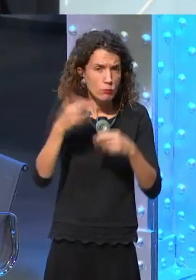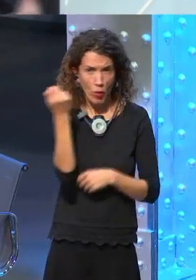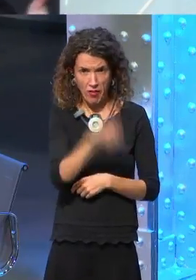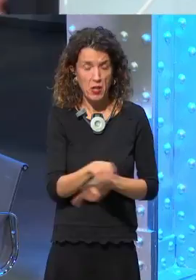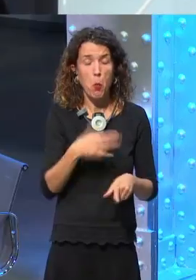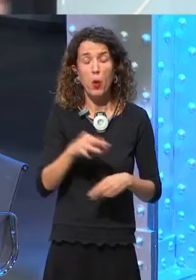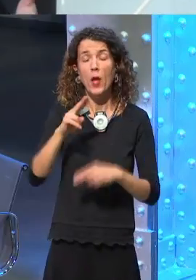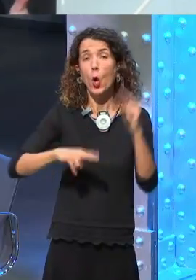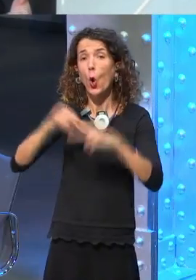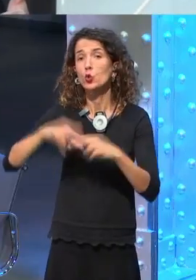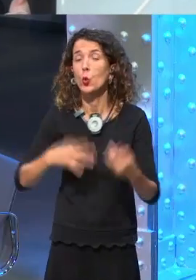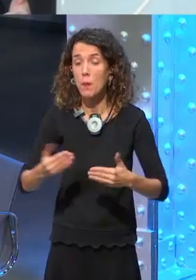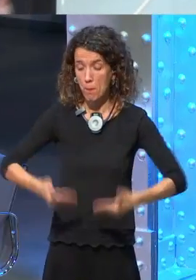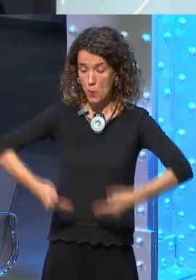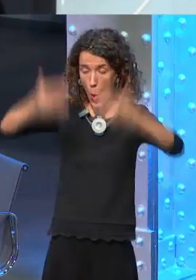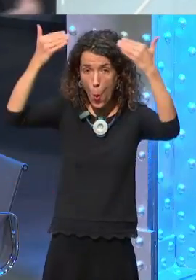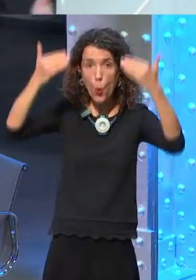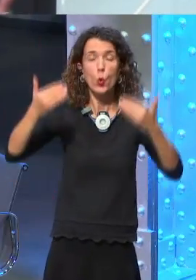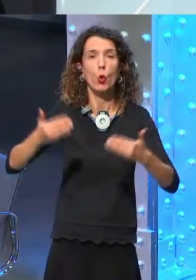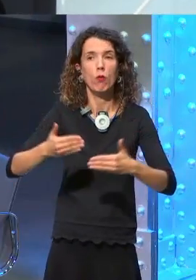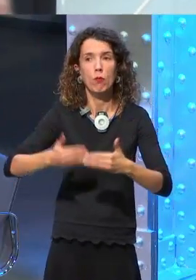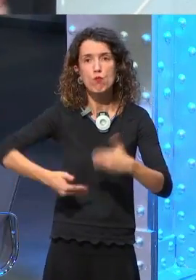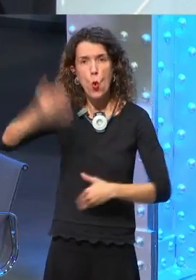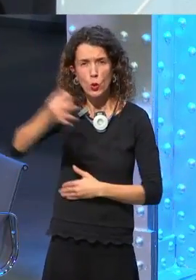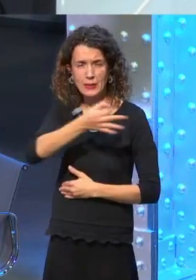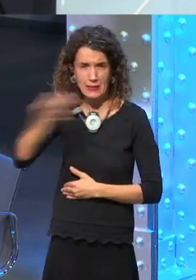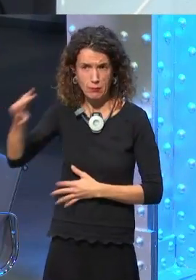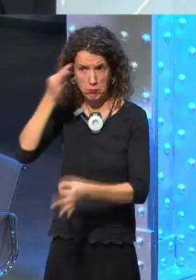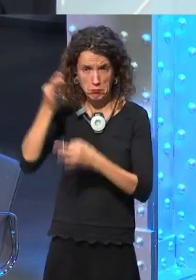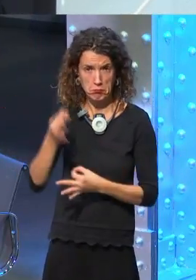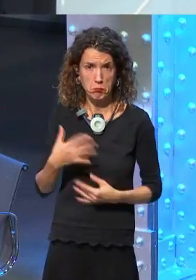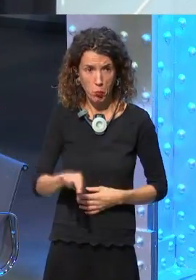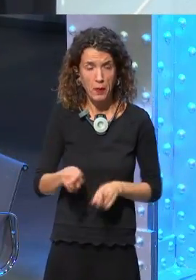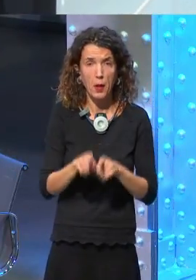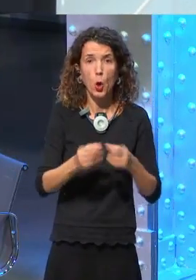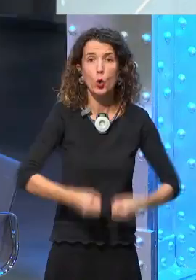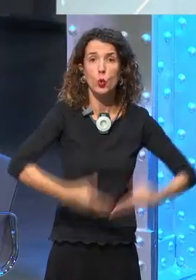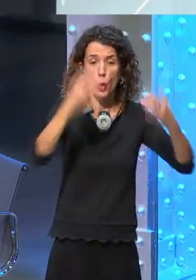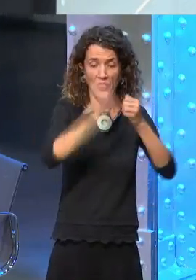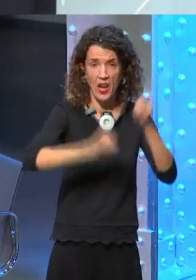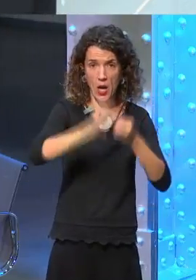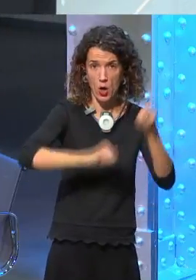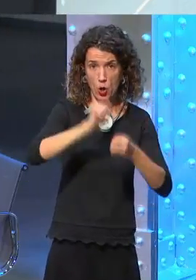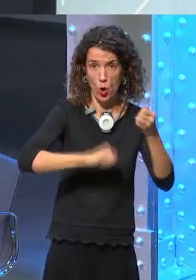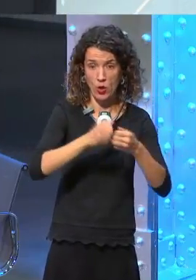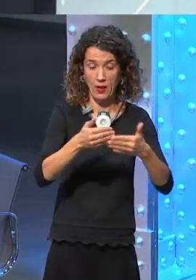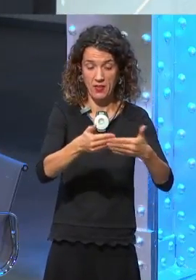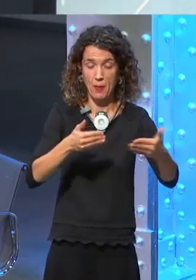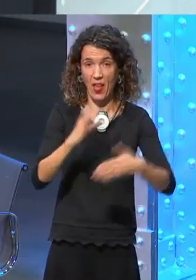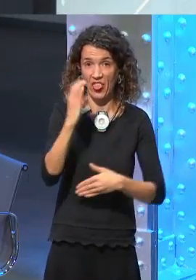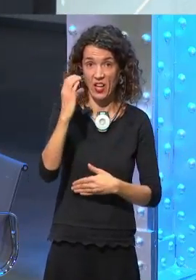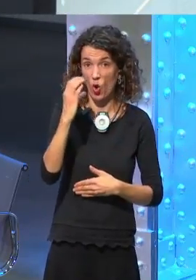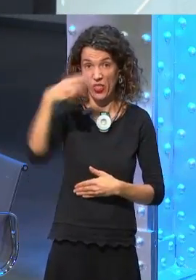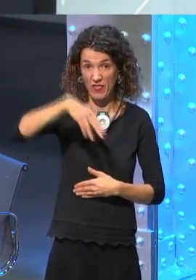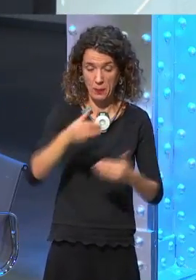puede construir un muro muy preciso entre una construcción de rocas que esté separada en 5